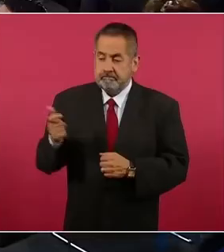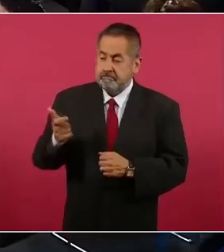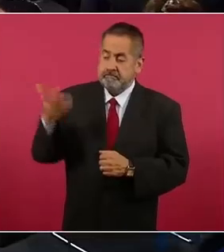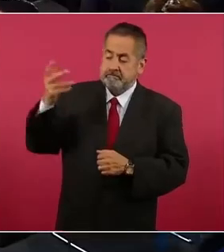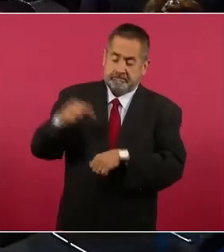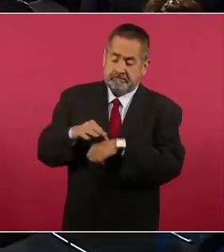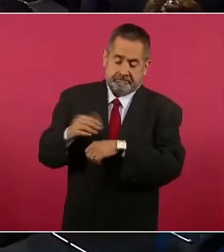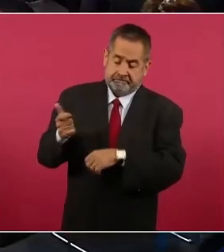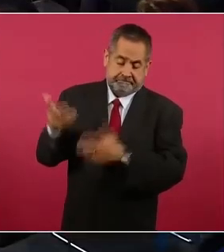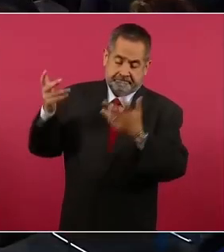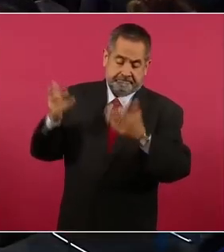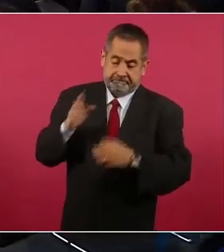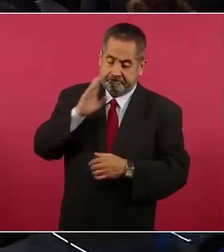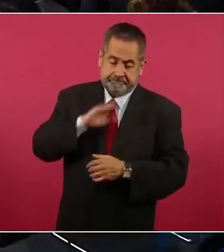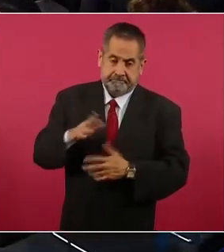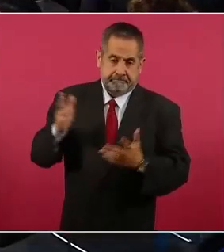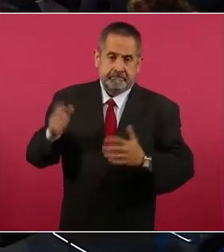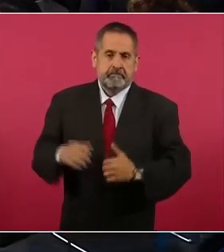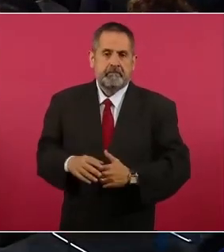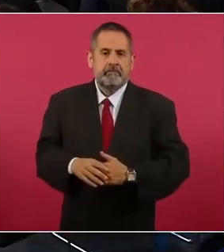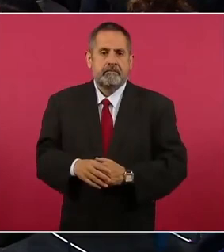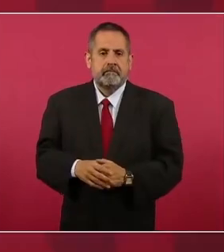cara la carne.